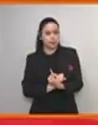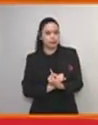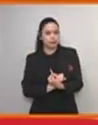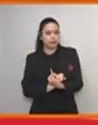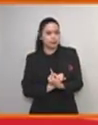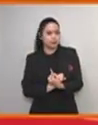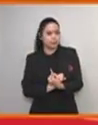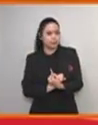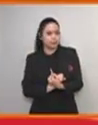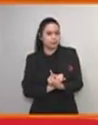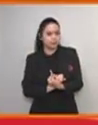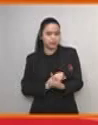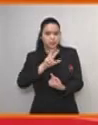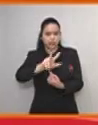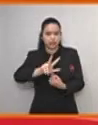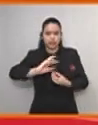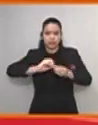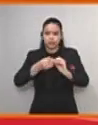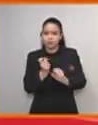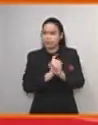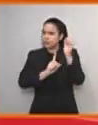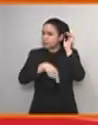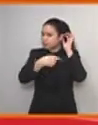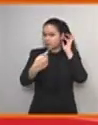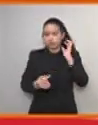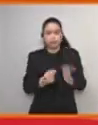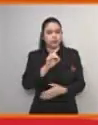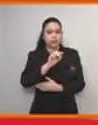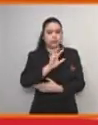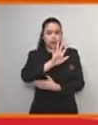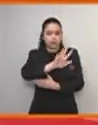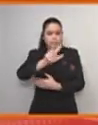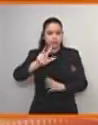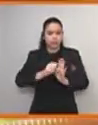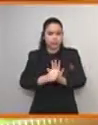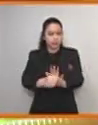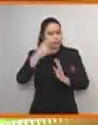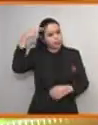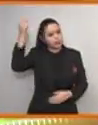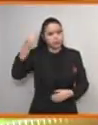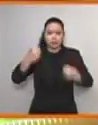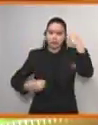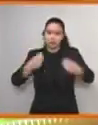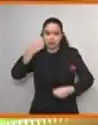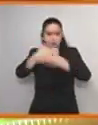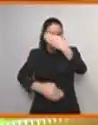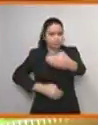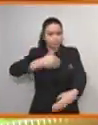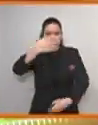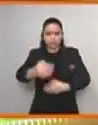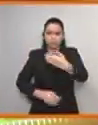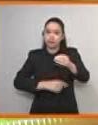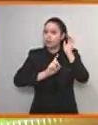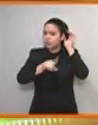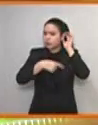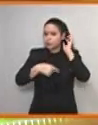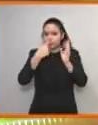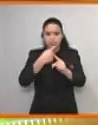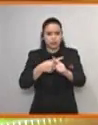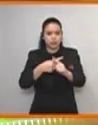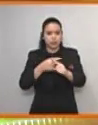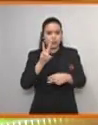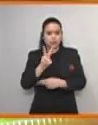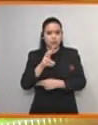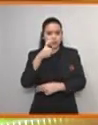y este es el estrés número ganador para la diaria 53 con sus símbolos de sueños llantas para multi x 2 x